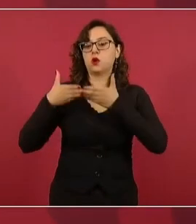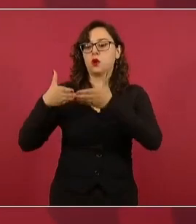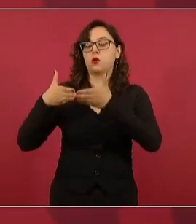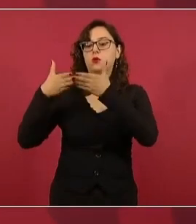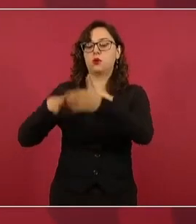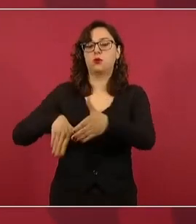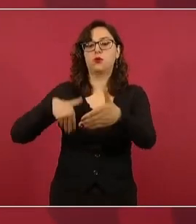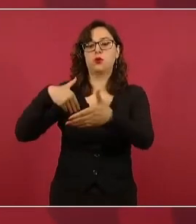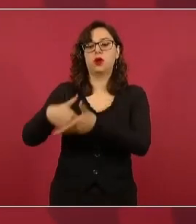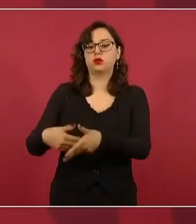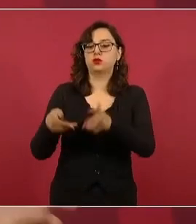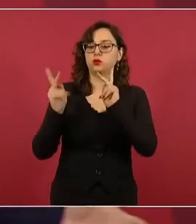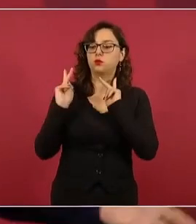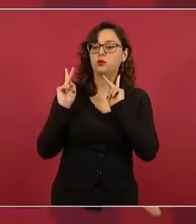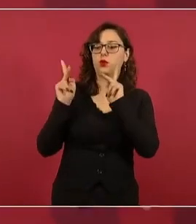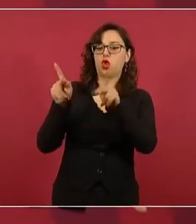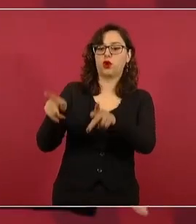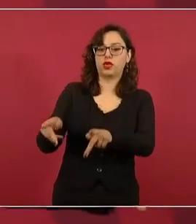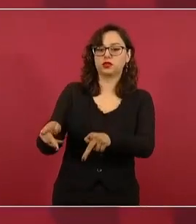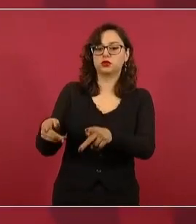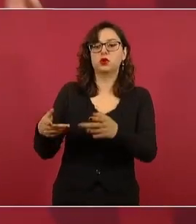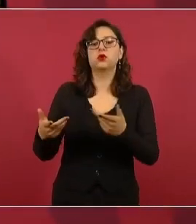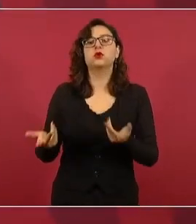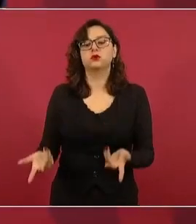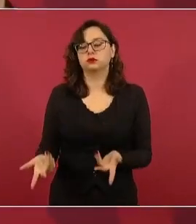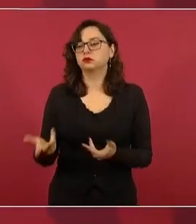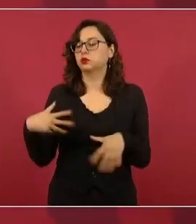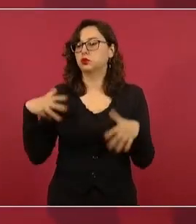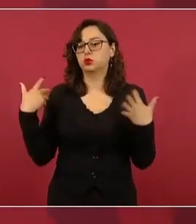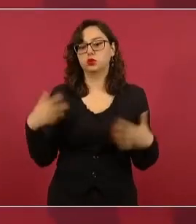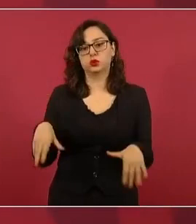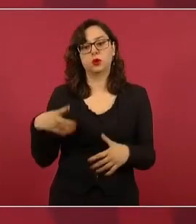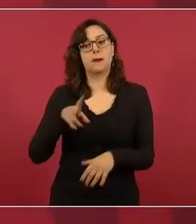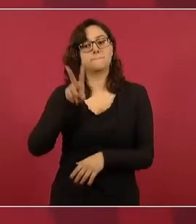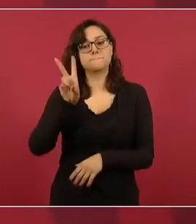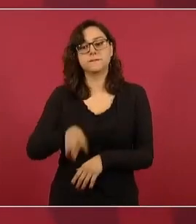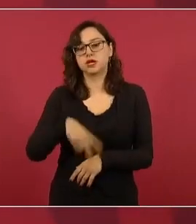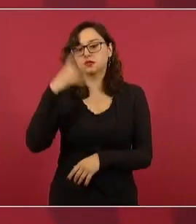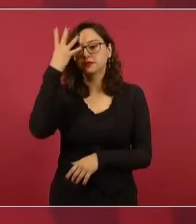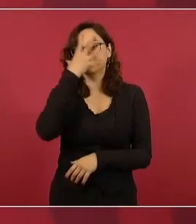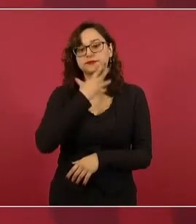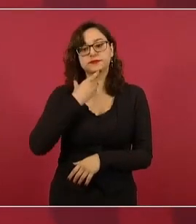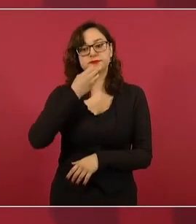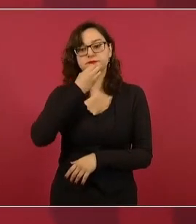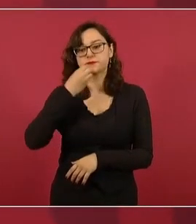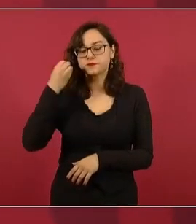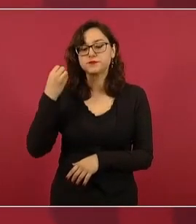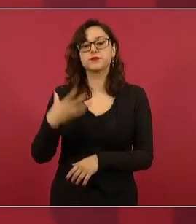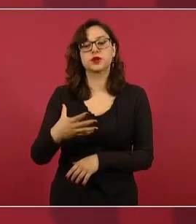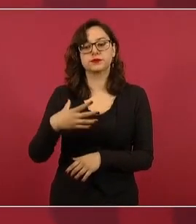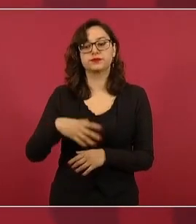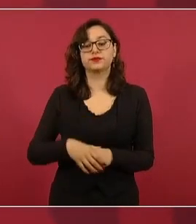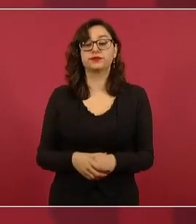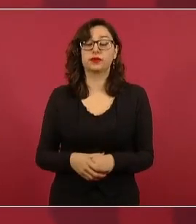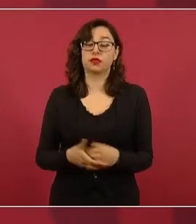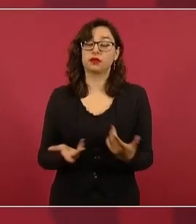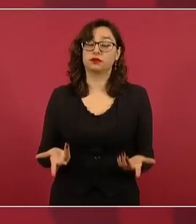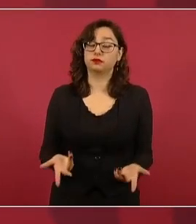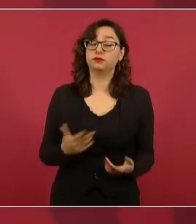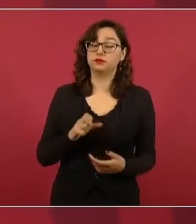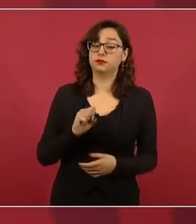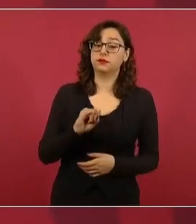Cizal, todo eso que es muy bello. Y lo que hablas de